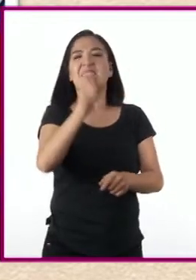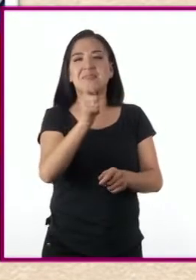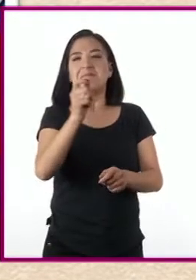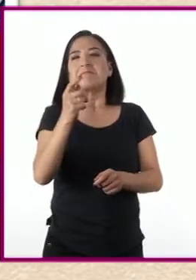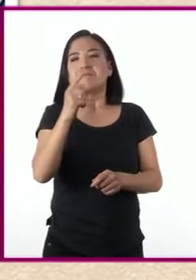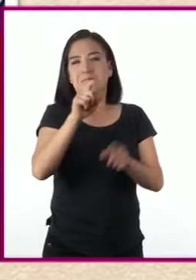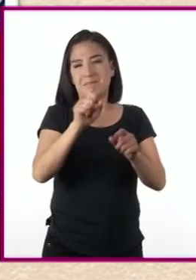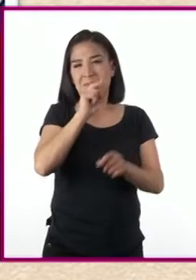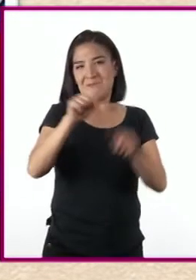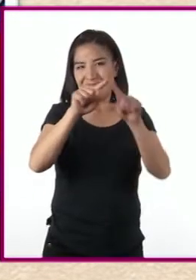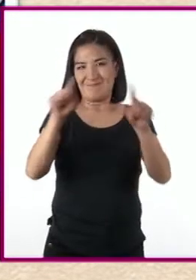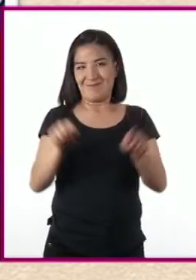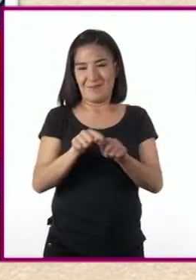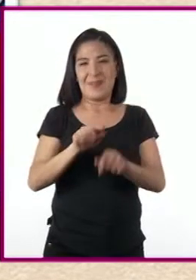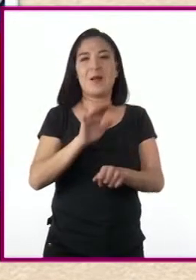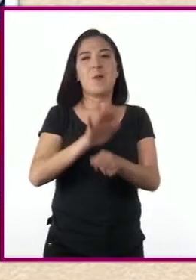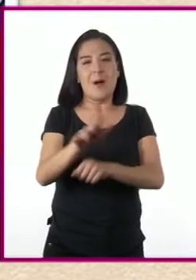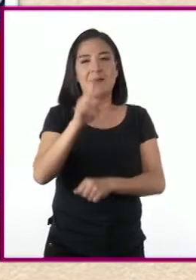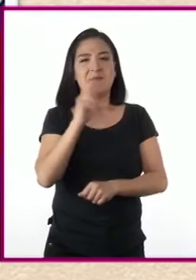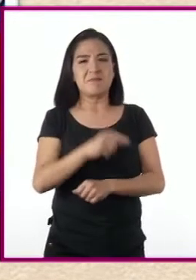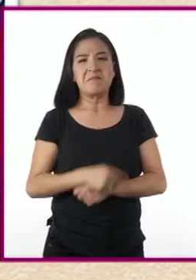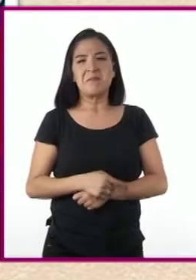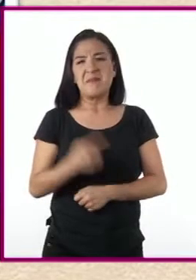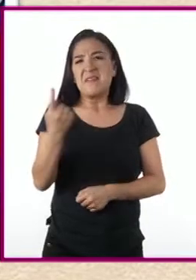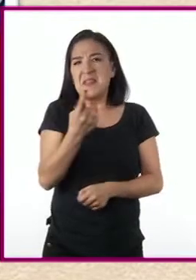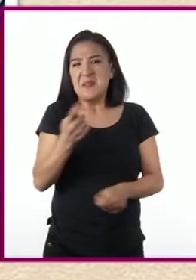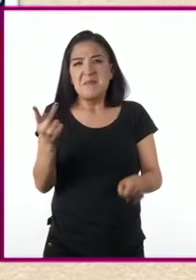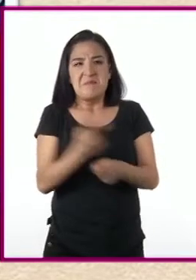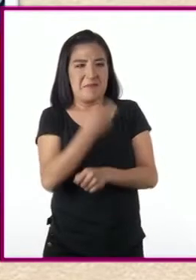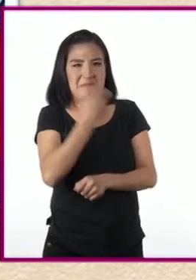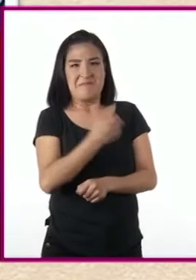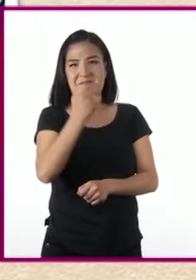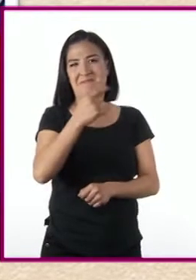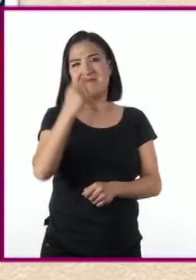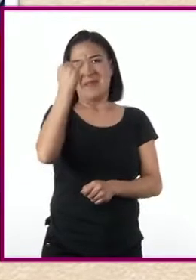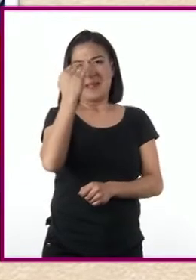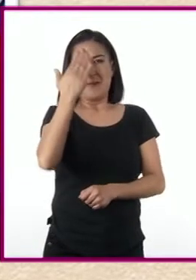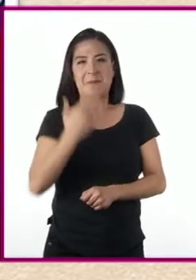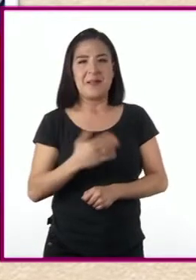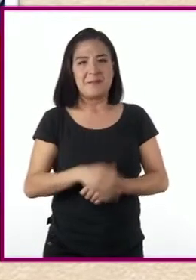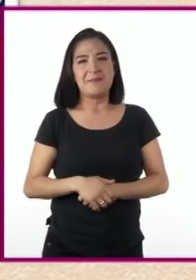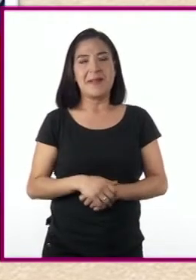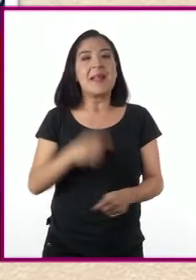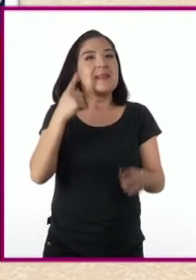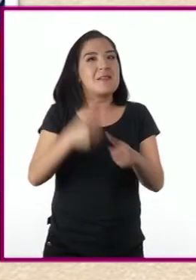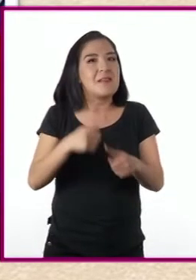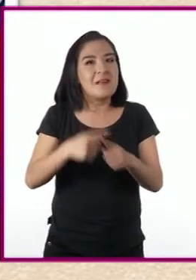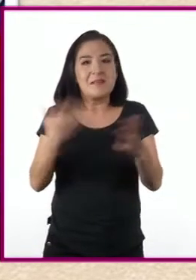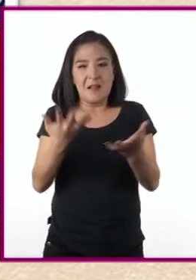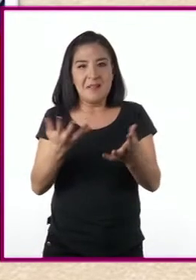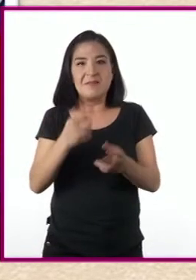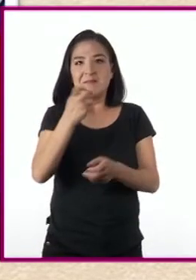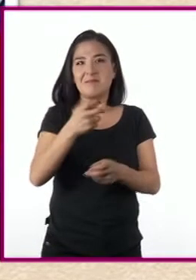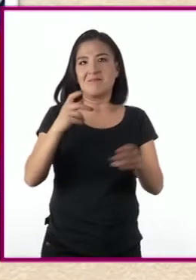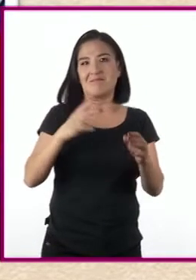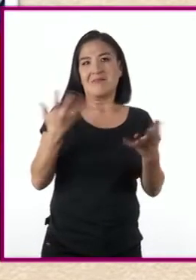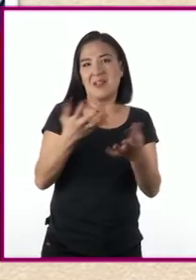ver en la tabla. ¿Qué está pasando en la imagen? ¿Quién realiza la